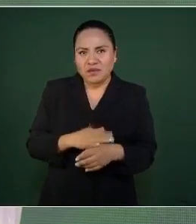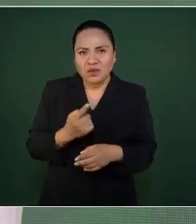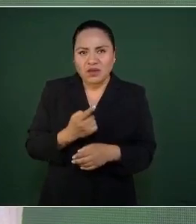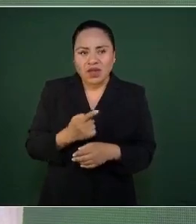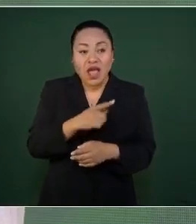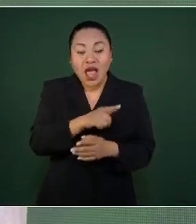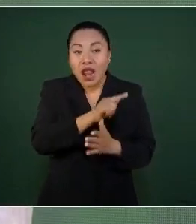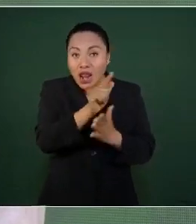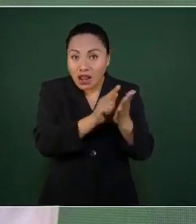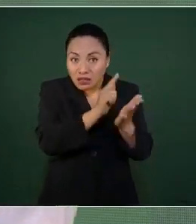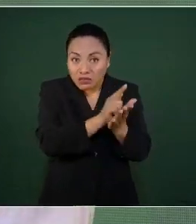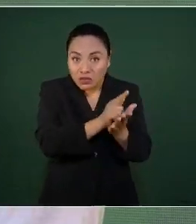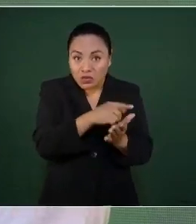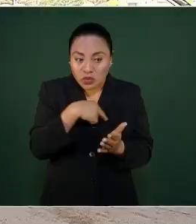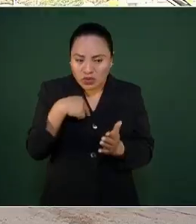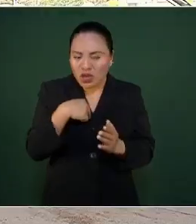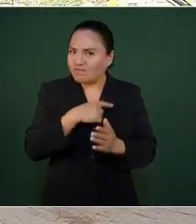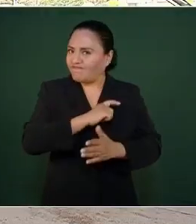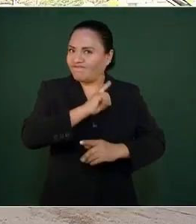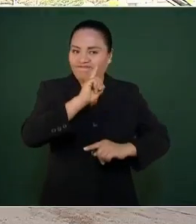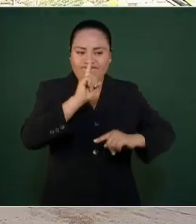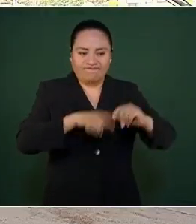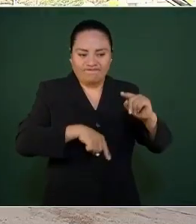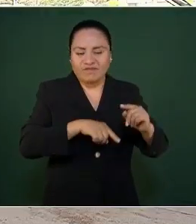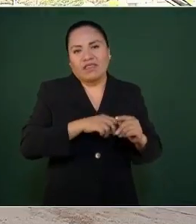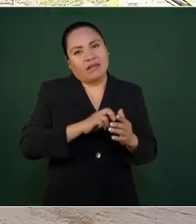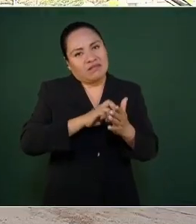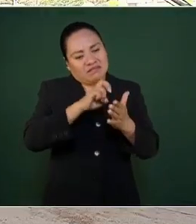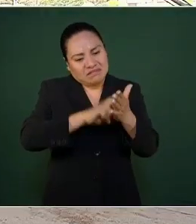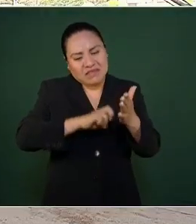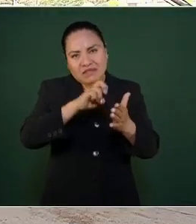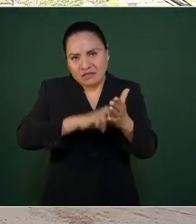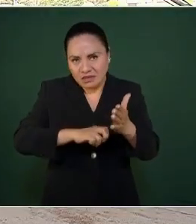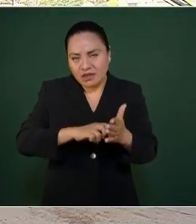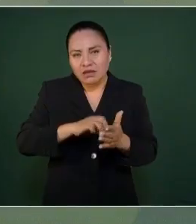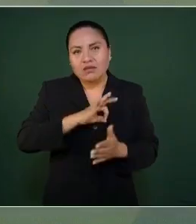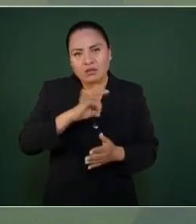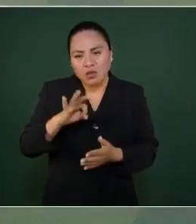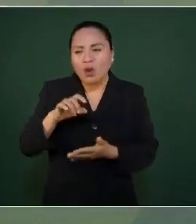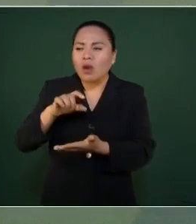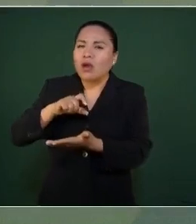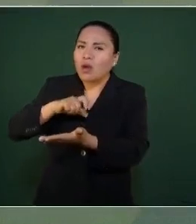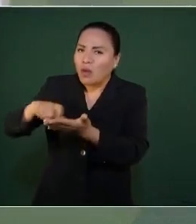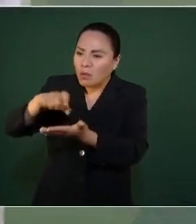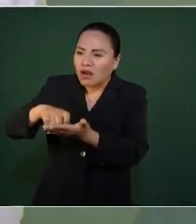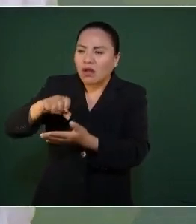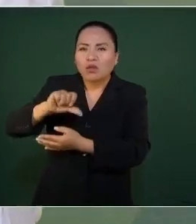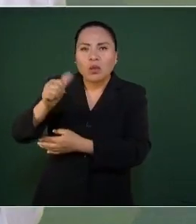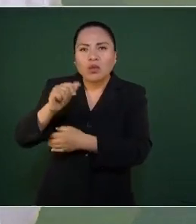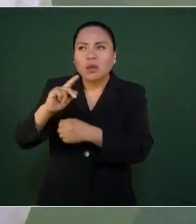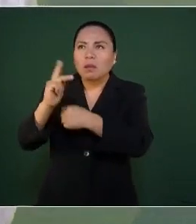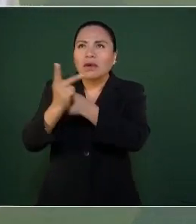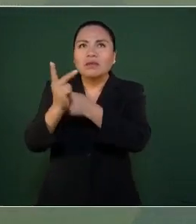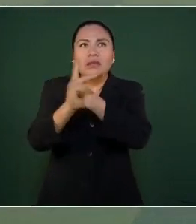ley y ahora podemos, afortunadamente, comprar los medicamentos en cualquier parte del